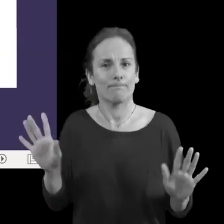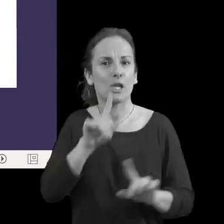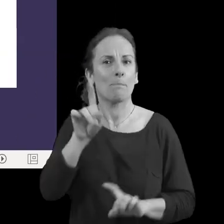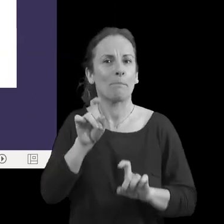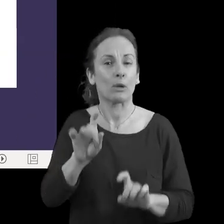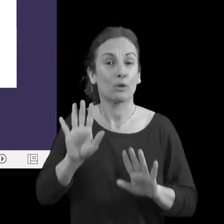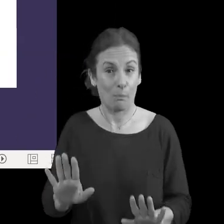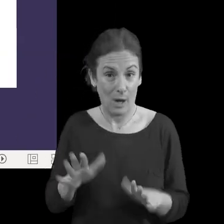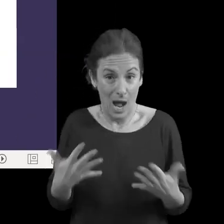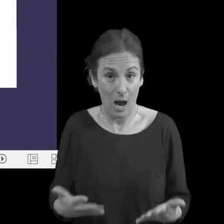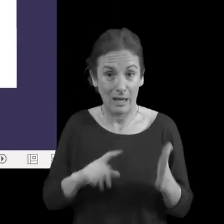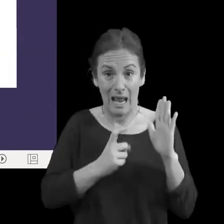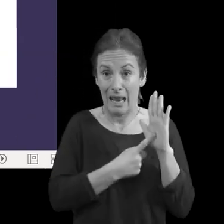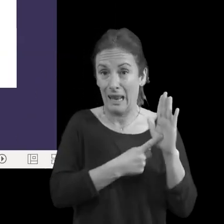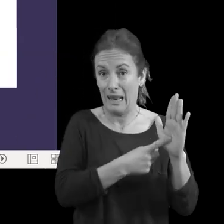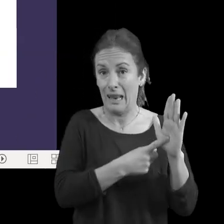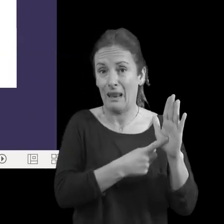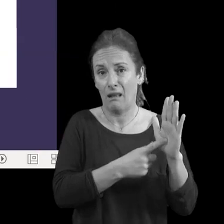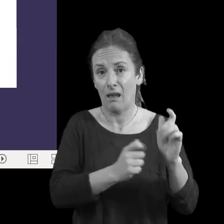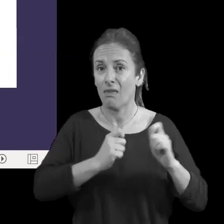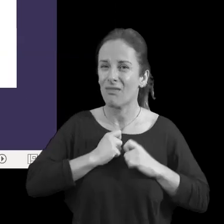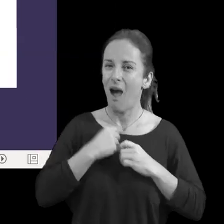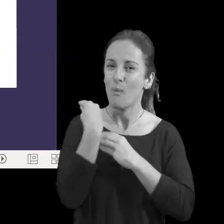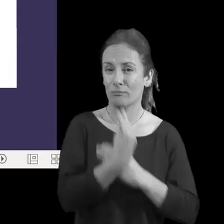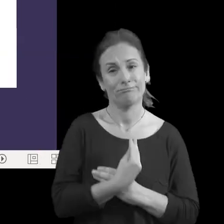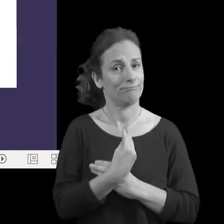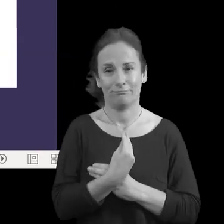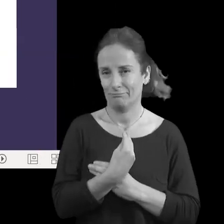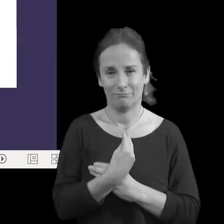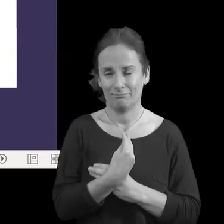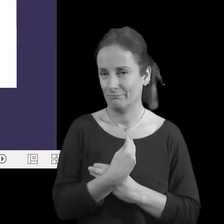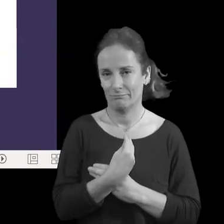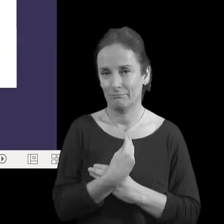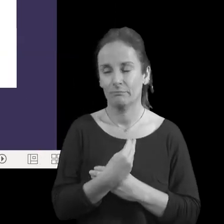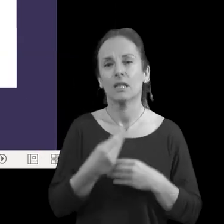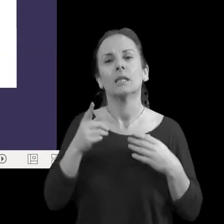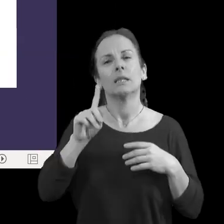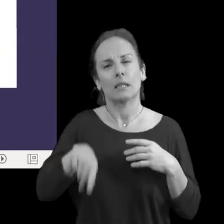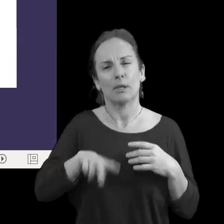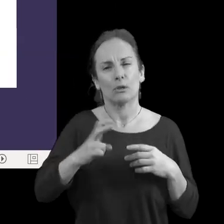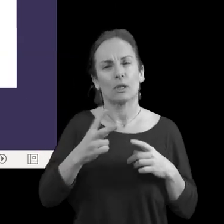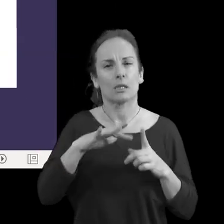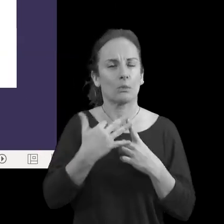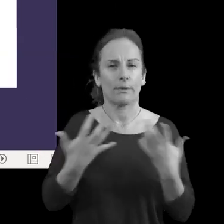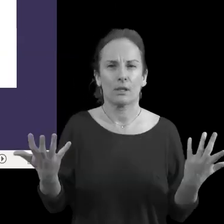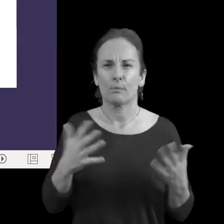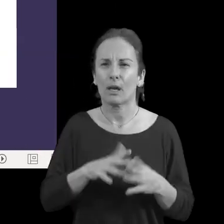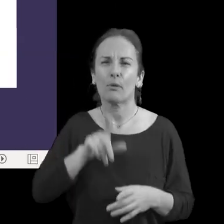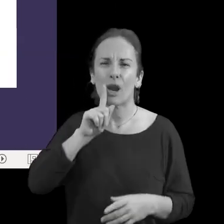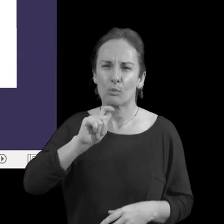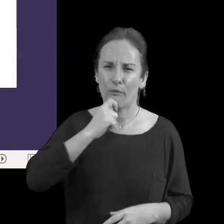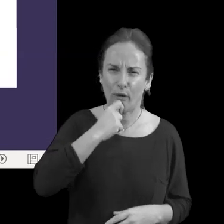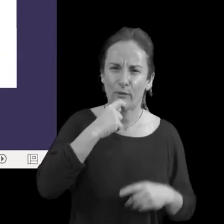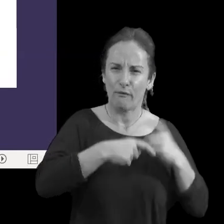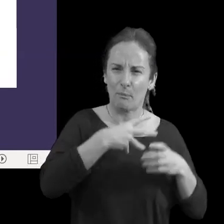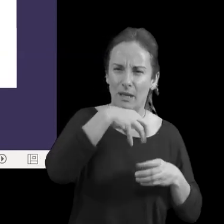de violencia, ¿no? Creo que todavía hay muchas discriminaciones que hay que batallar, la lesbofobia en la familia, en la calle, en el mercado laboral.